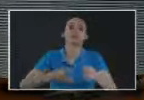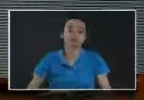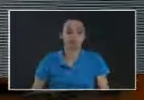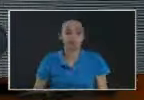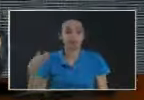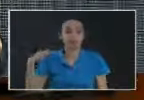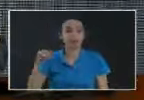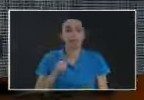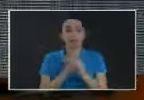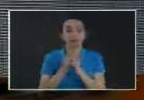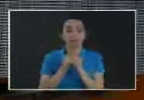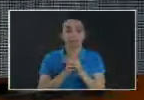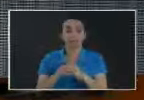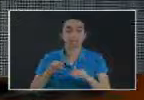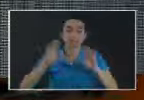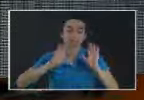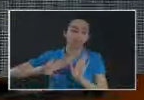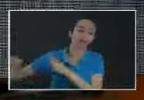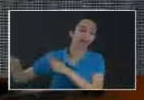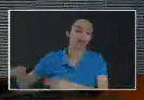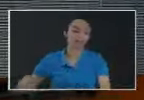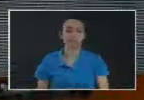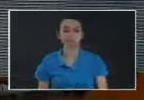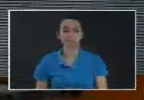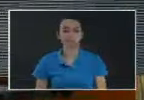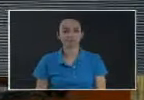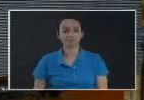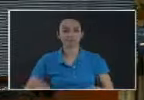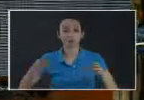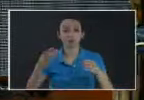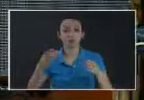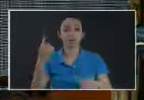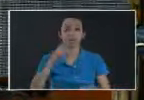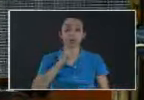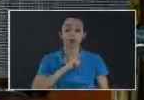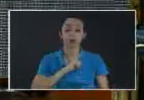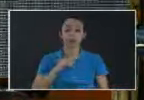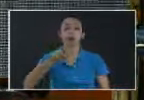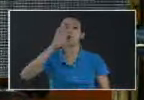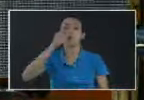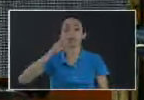para que los nervios se me tranquilicen. Como era una copa tan grande, dije yo, pues,